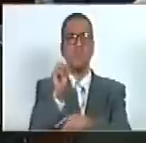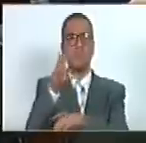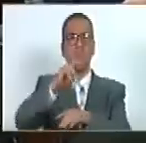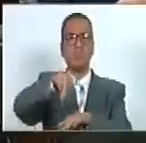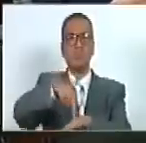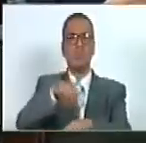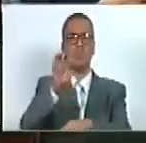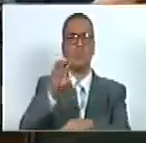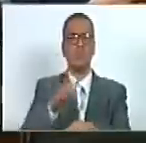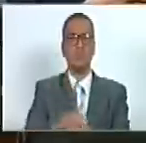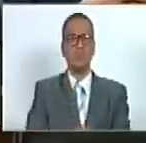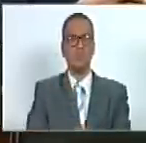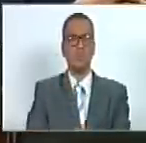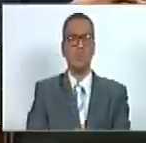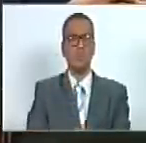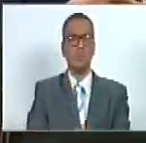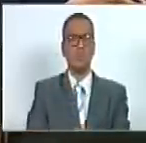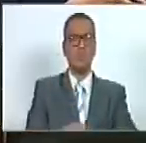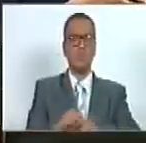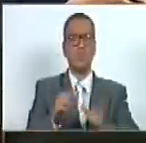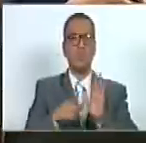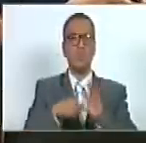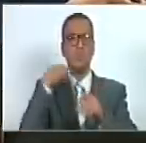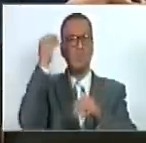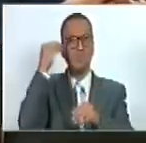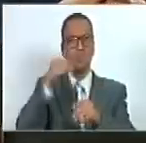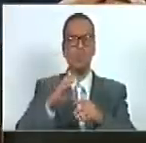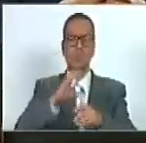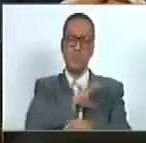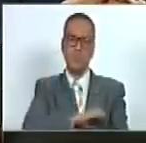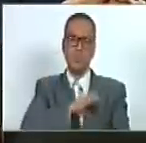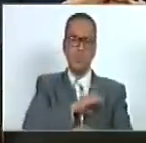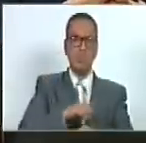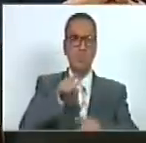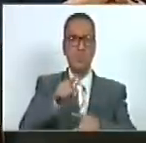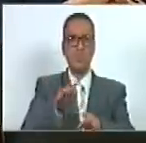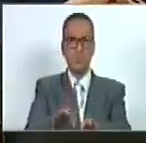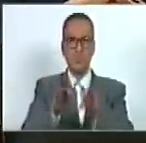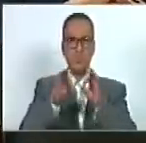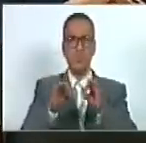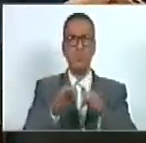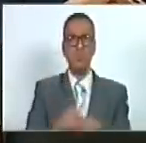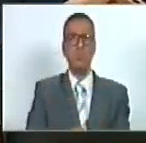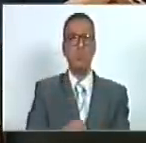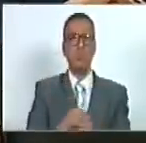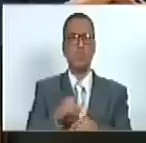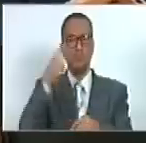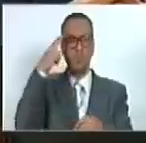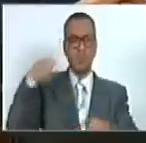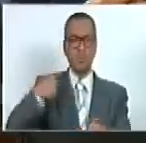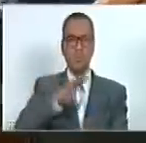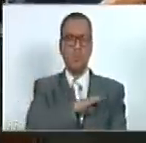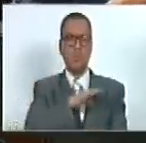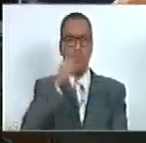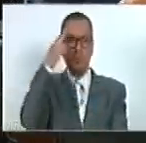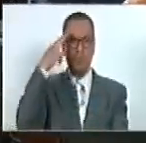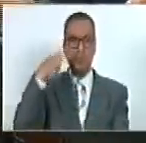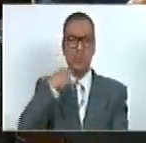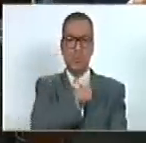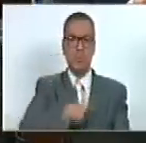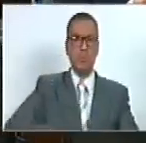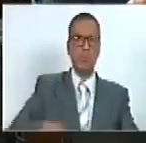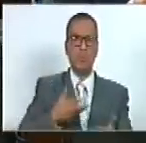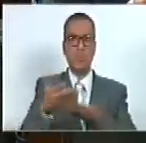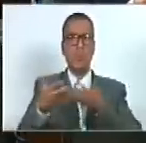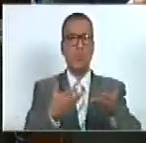la Asamblea Nacional en un amplio informe de una comisión especial, la cual tuve el honor de presidir y compartir